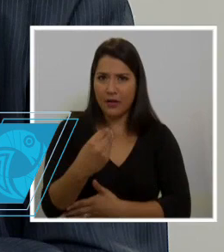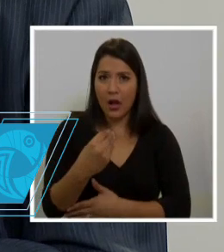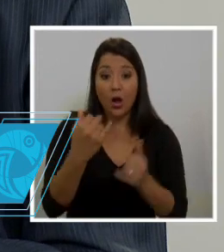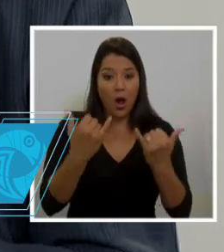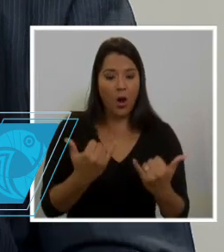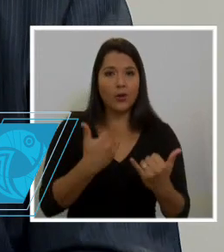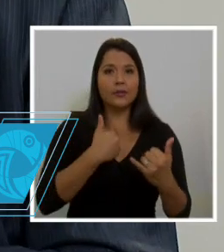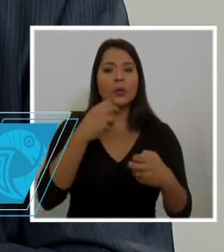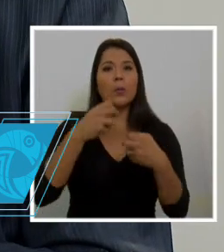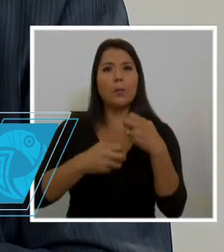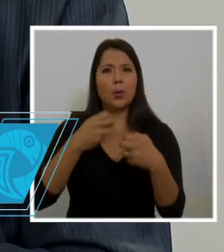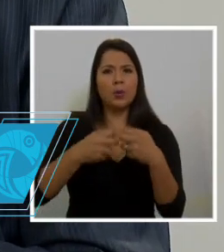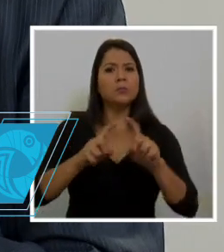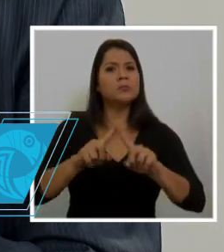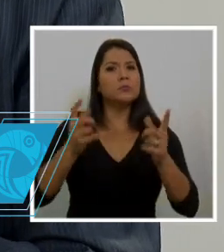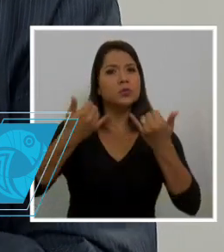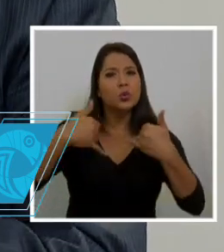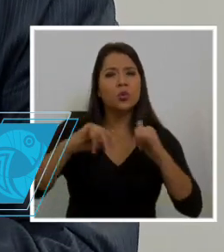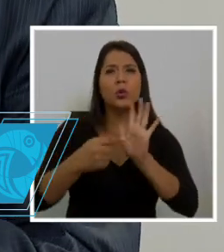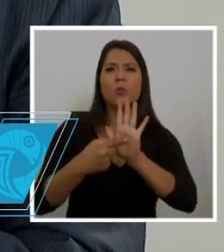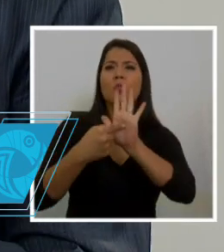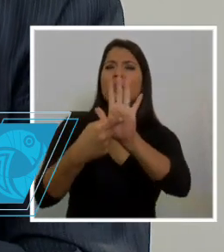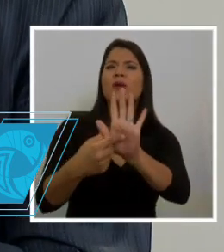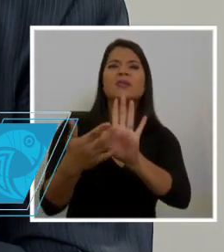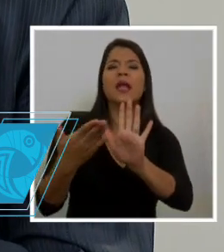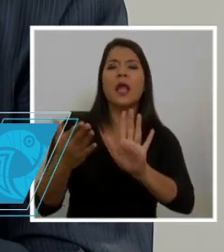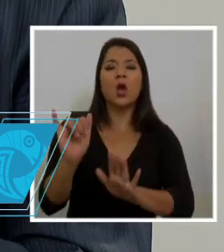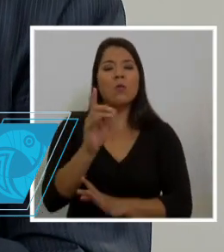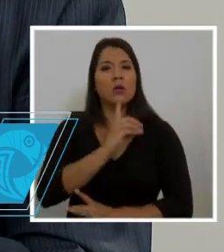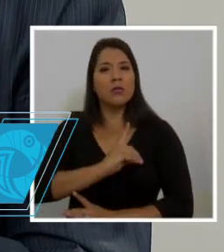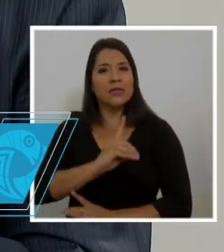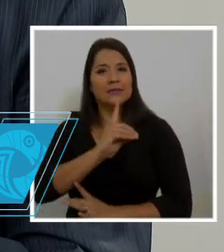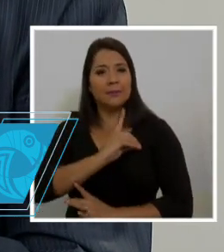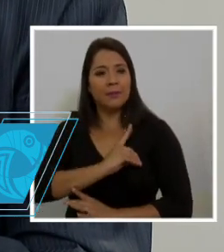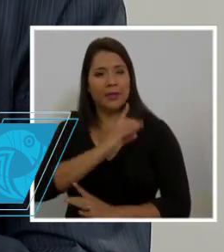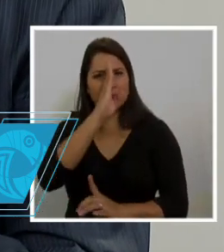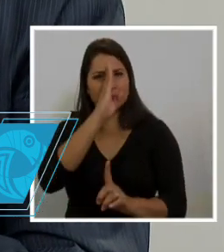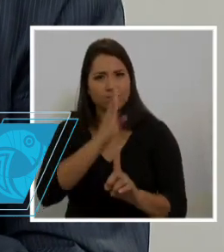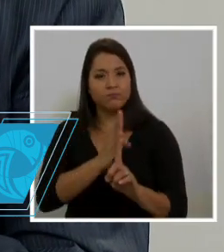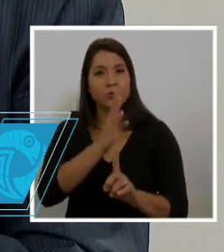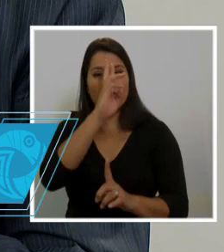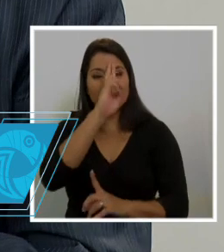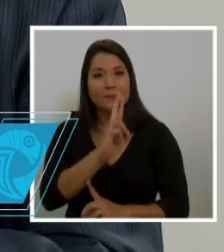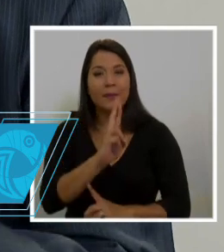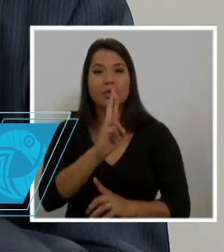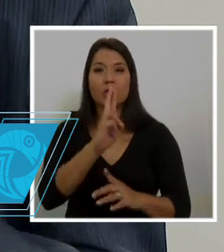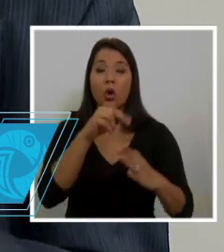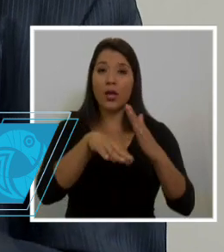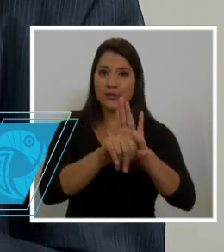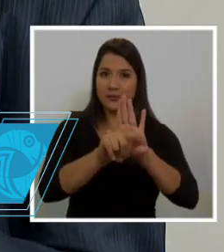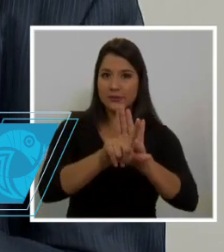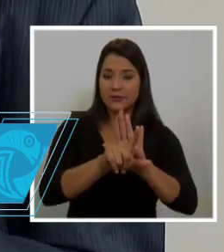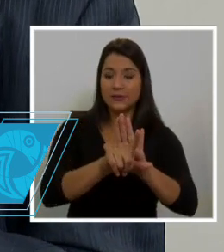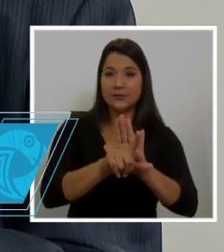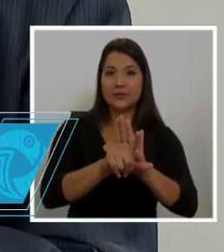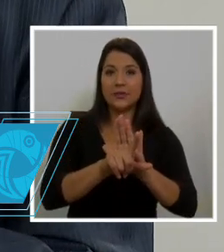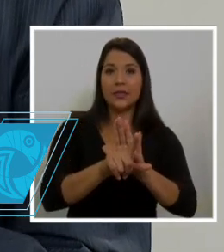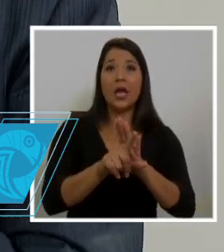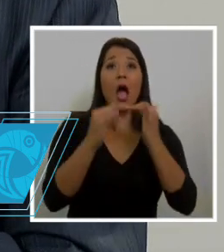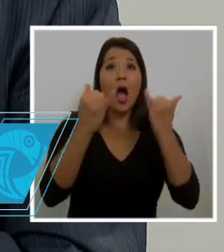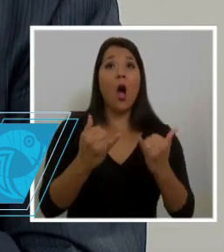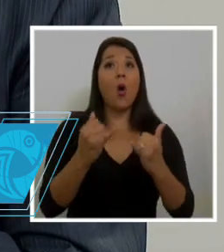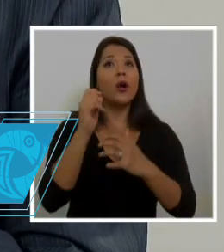que se encuentra, sigue mostrando una disciplina legislativa que en buena hora le permite. El